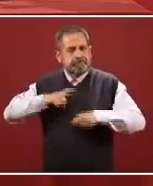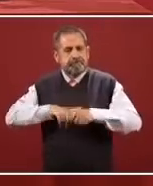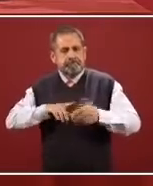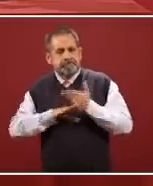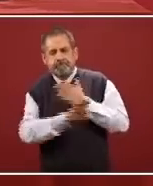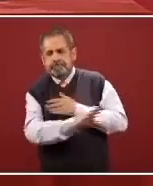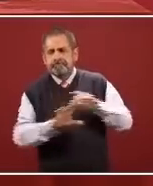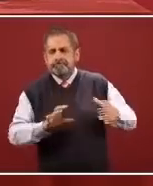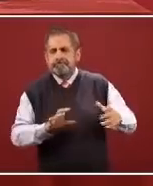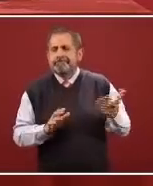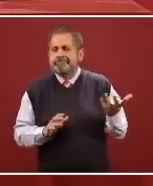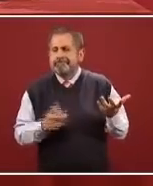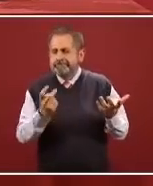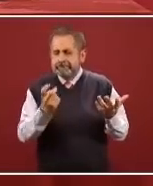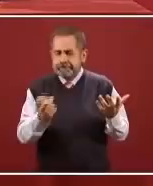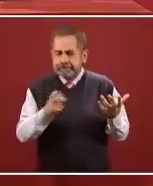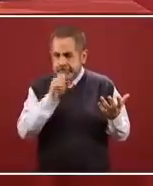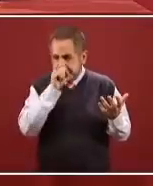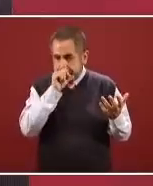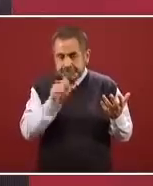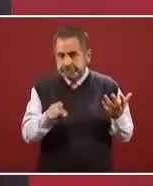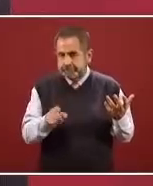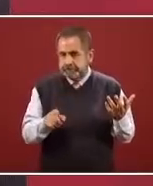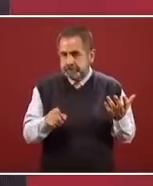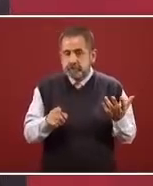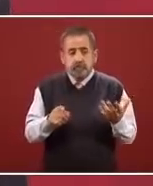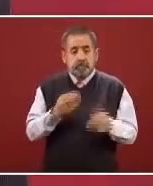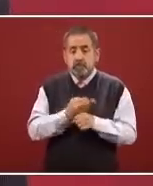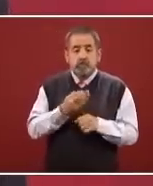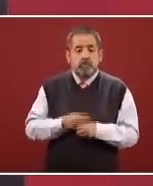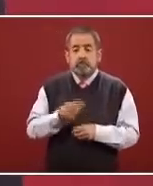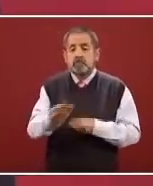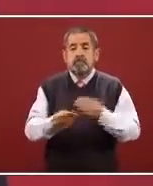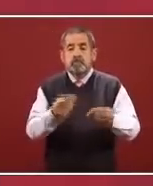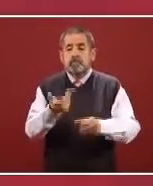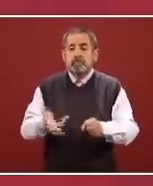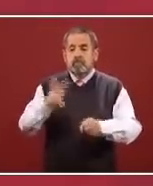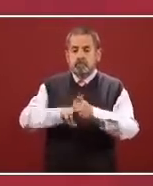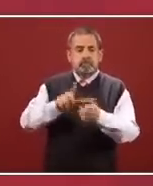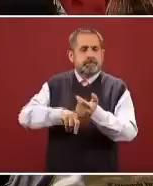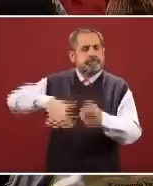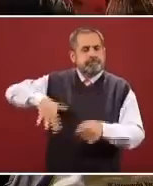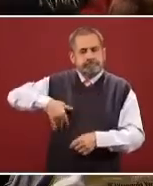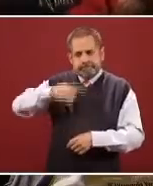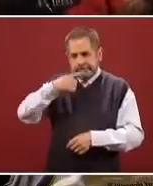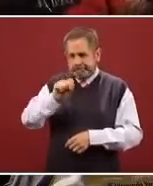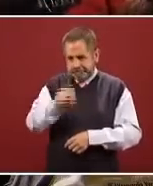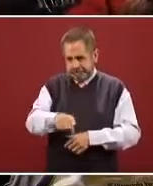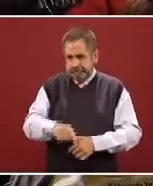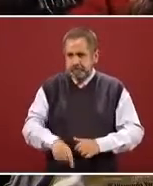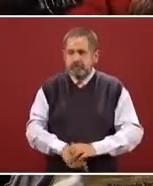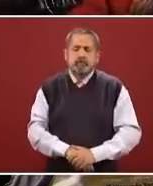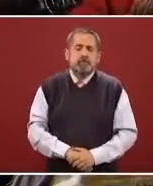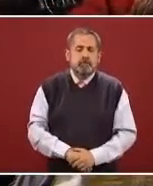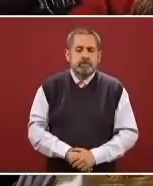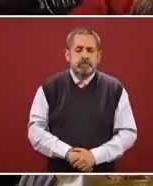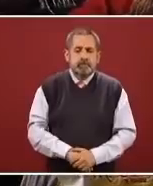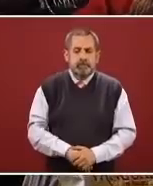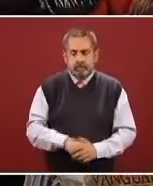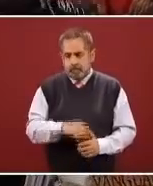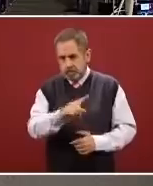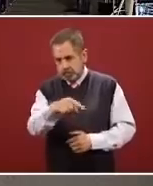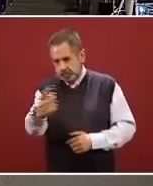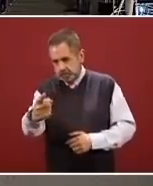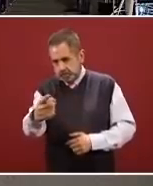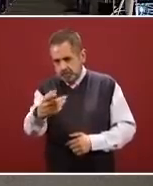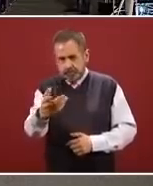que fundamentalmente van a estar dispuestos en los hospitales que les he mencionado. Habíamos concedido la palabra ya de